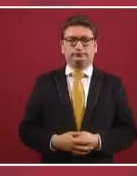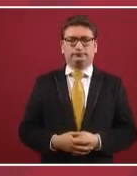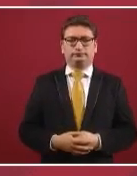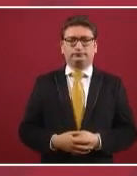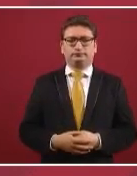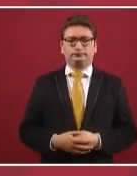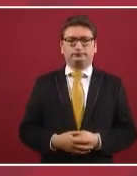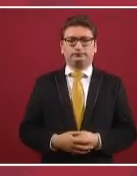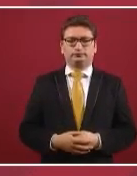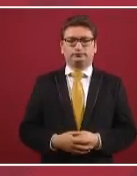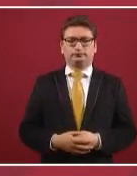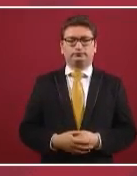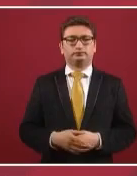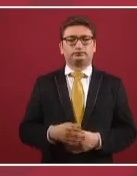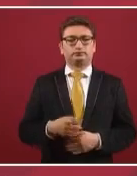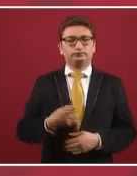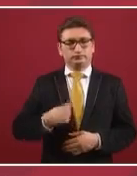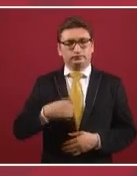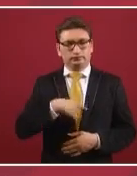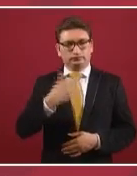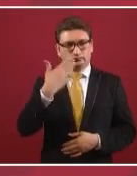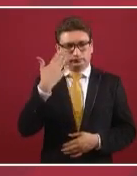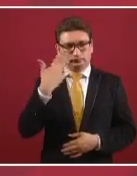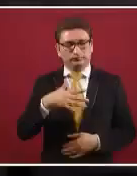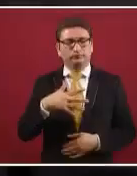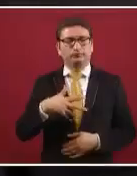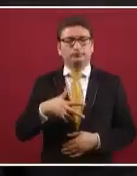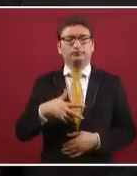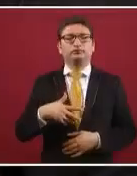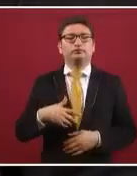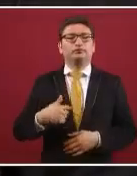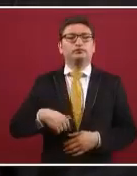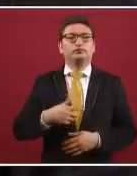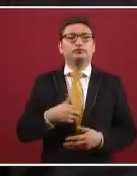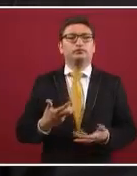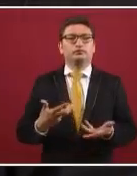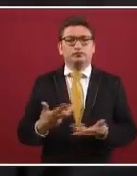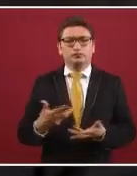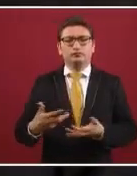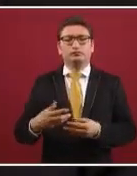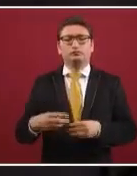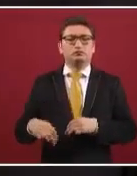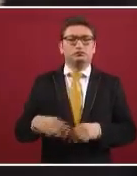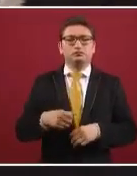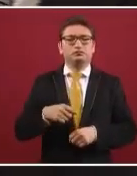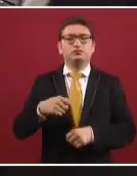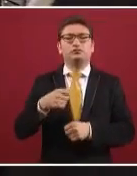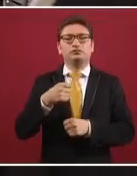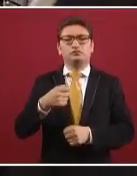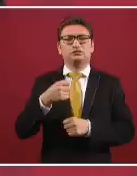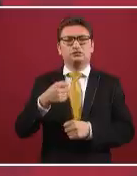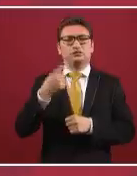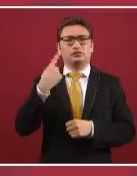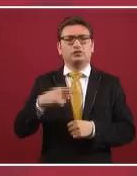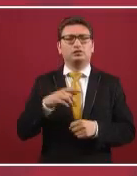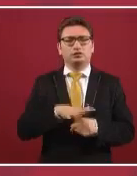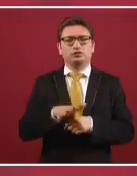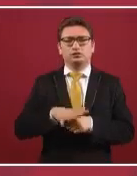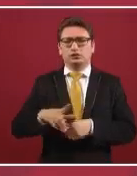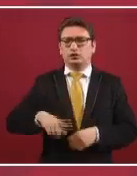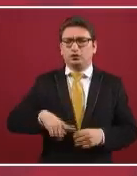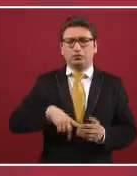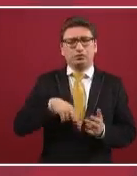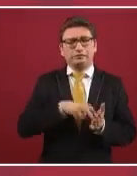que se manifestó en contra de estas llamadas reformas estructurales y no